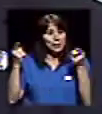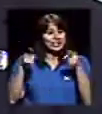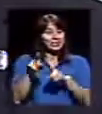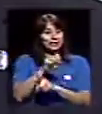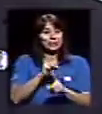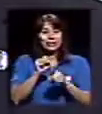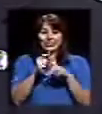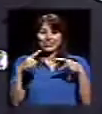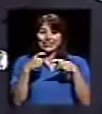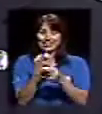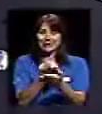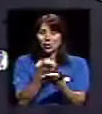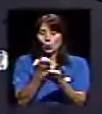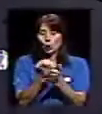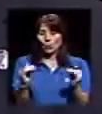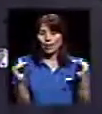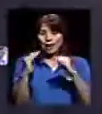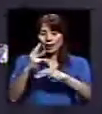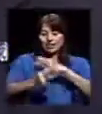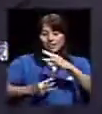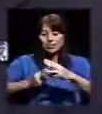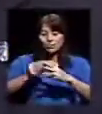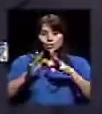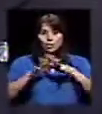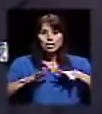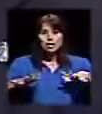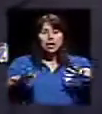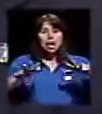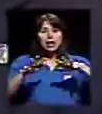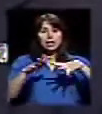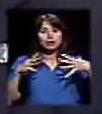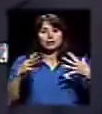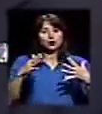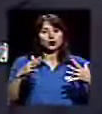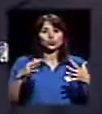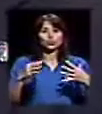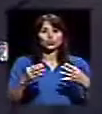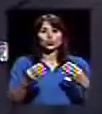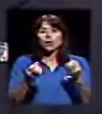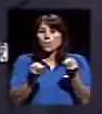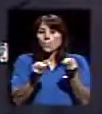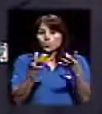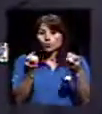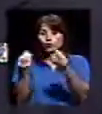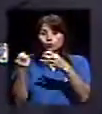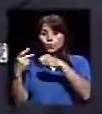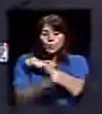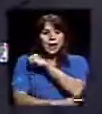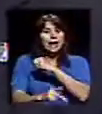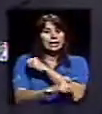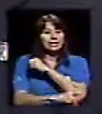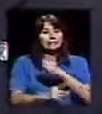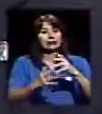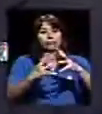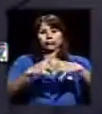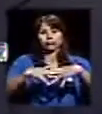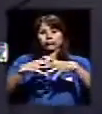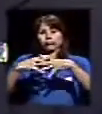de crisis llegaban a muchos lugares, empezando por el